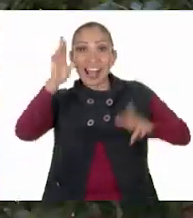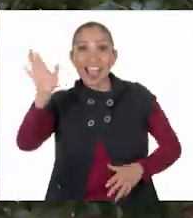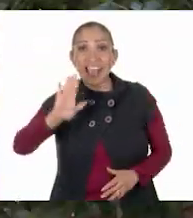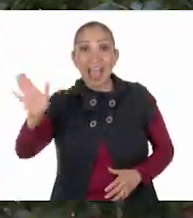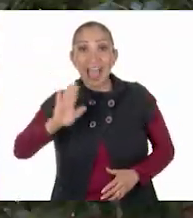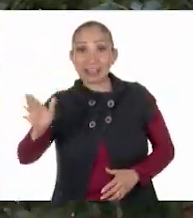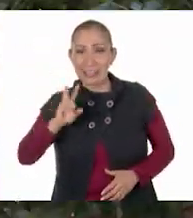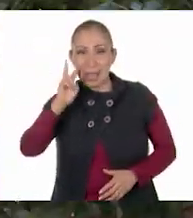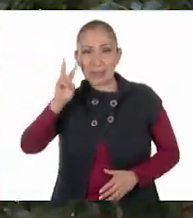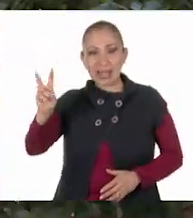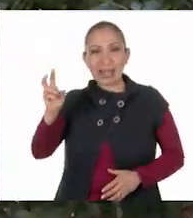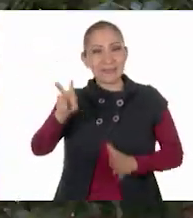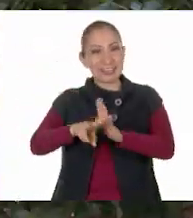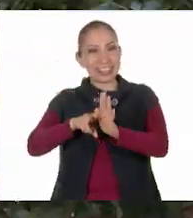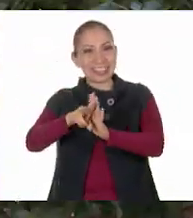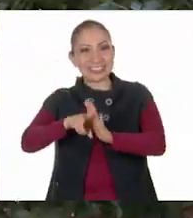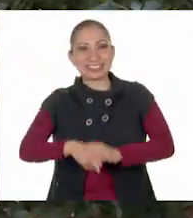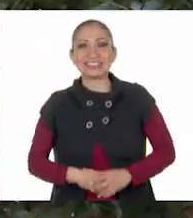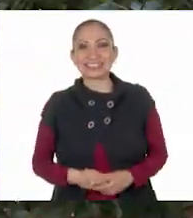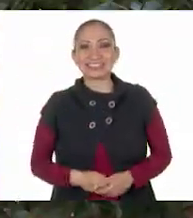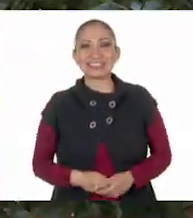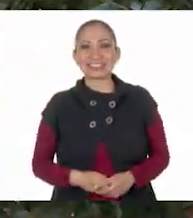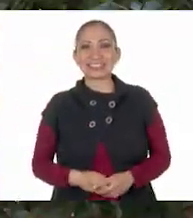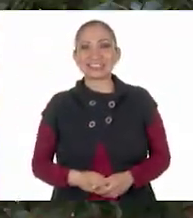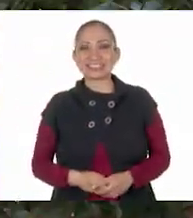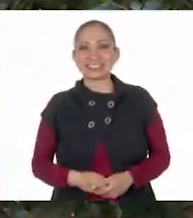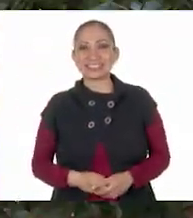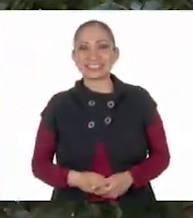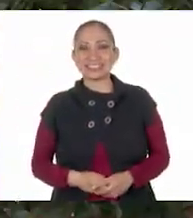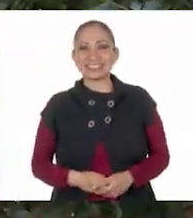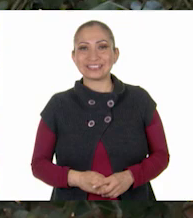¡Hola! ¡Vamos a ver el siguiente video!